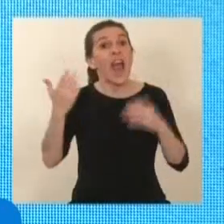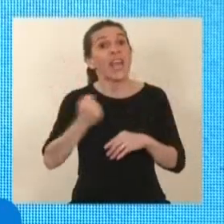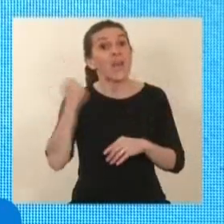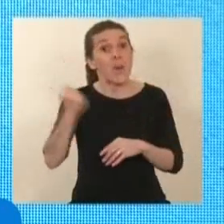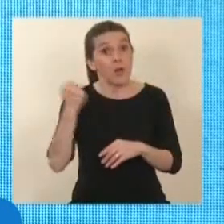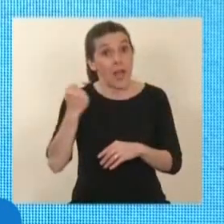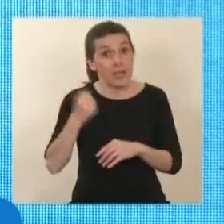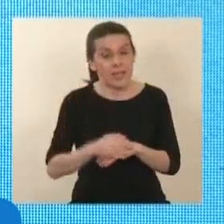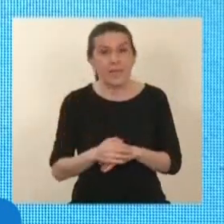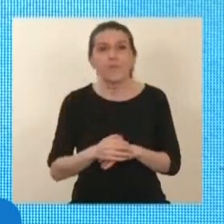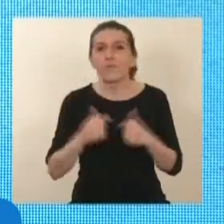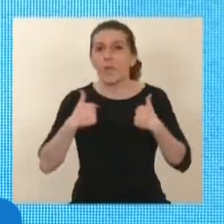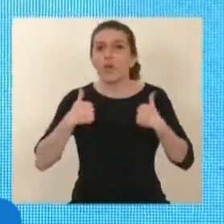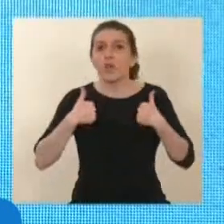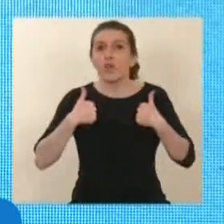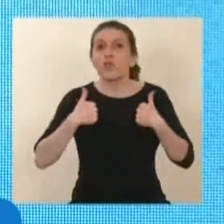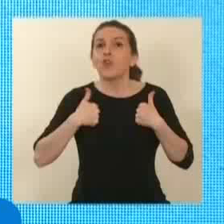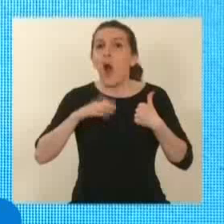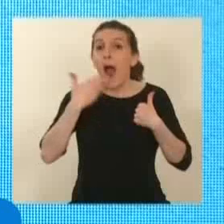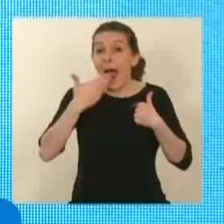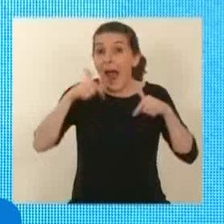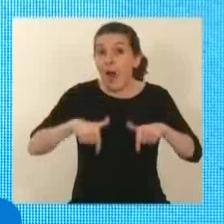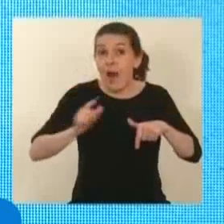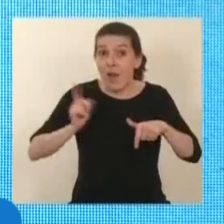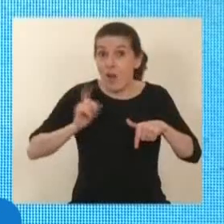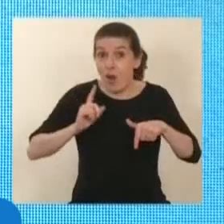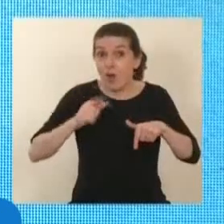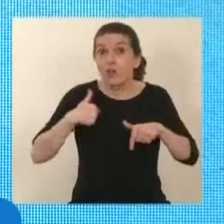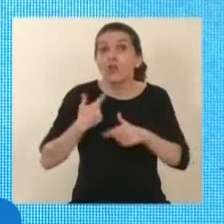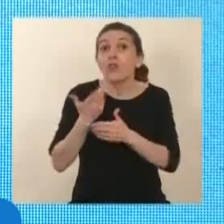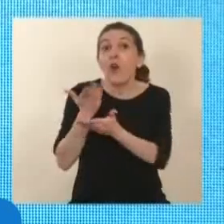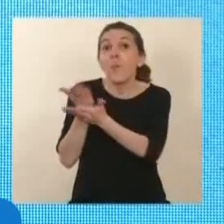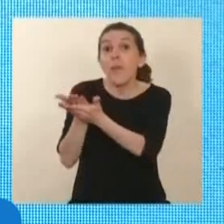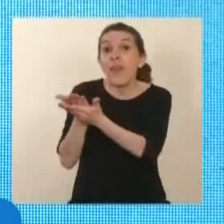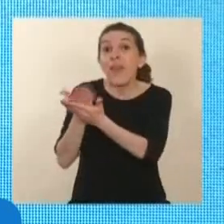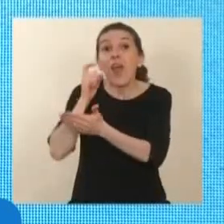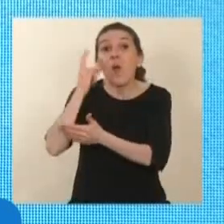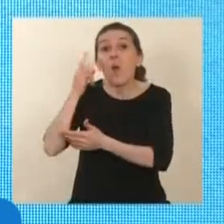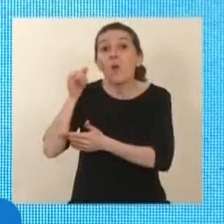importante. Yo no voy a hacer uso de la palabra en este momento. Voy a pedirle a Martín Guzmán